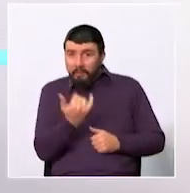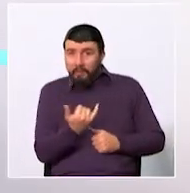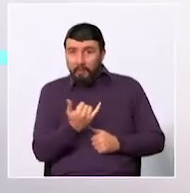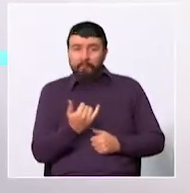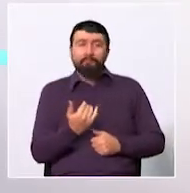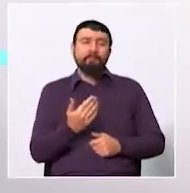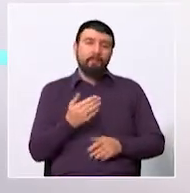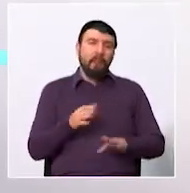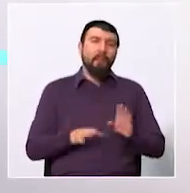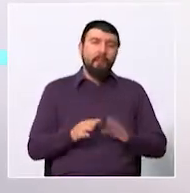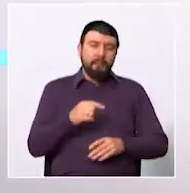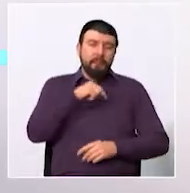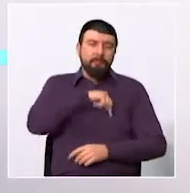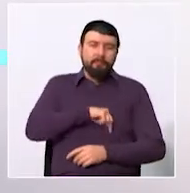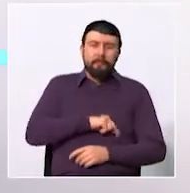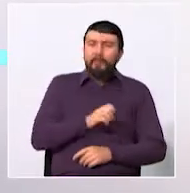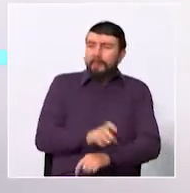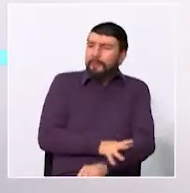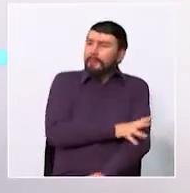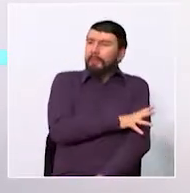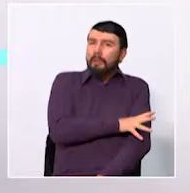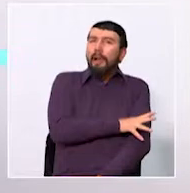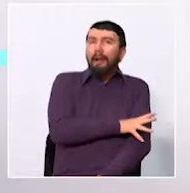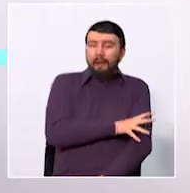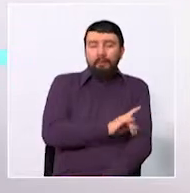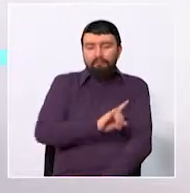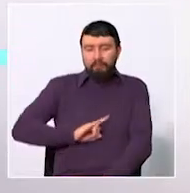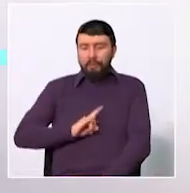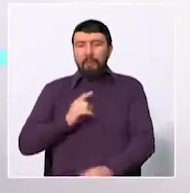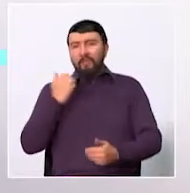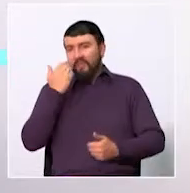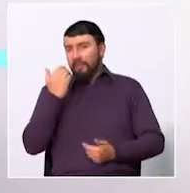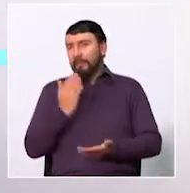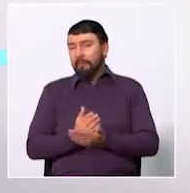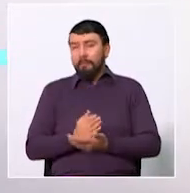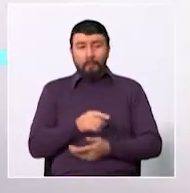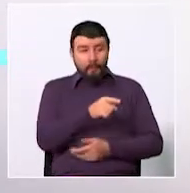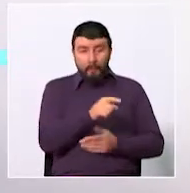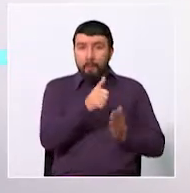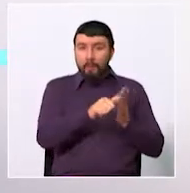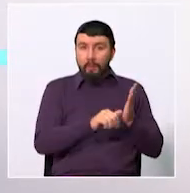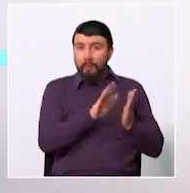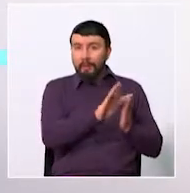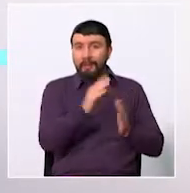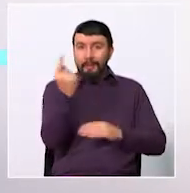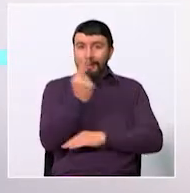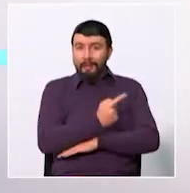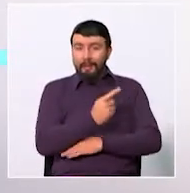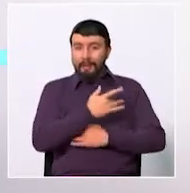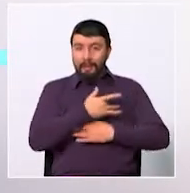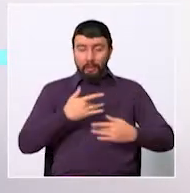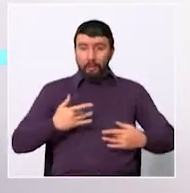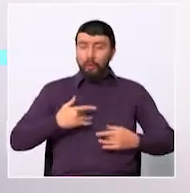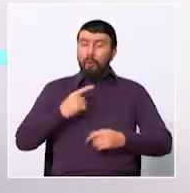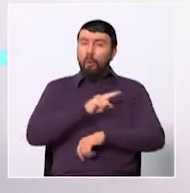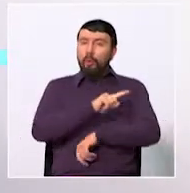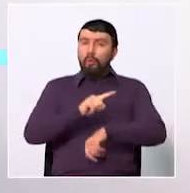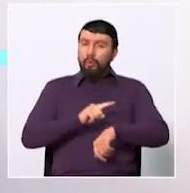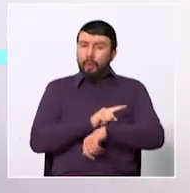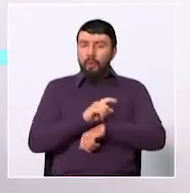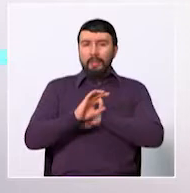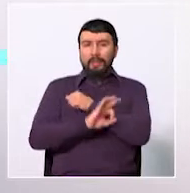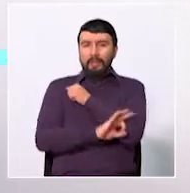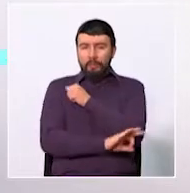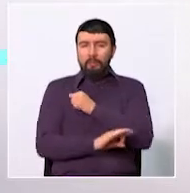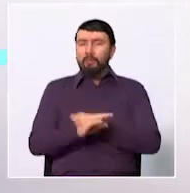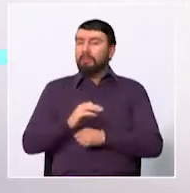resultados los estados emocionales y por eso en el programa del día para tu salud siempre tenemos una hora de psicoterapia tenemos tiempo para